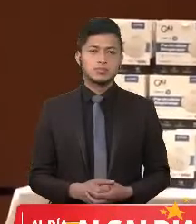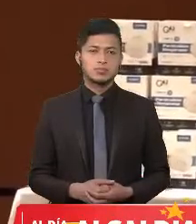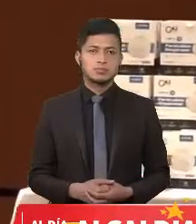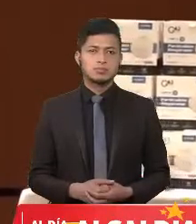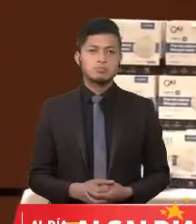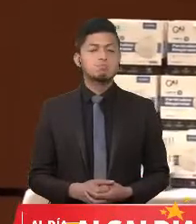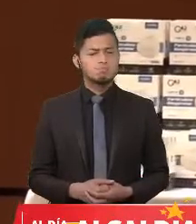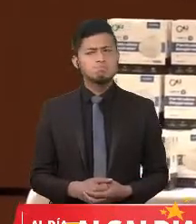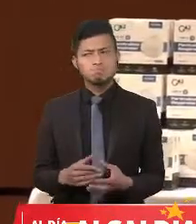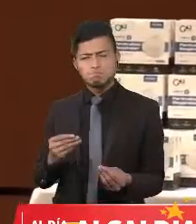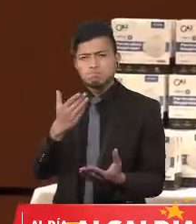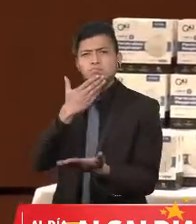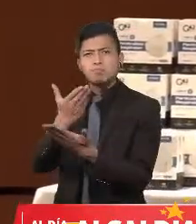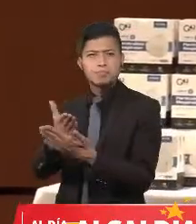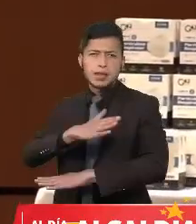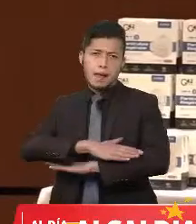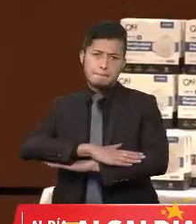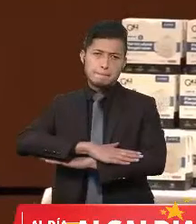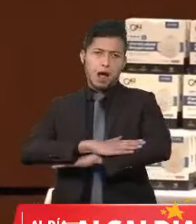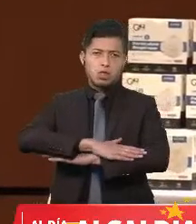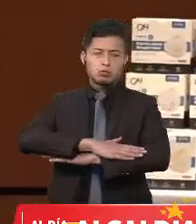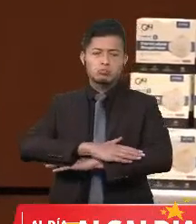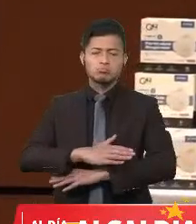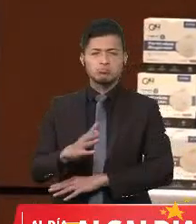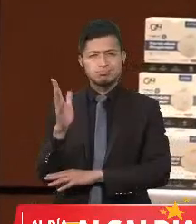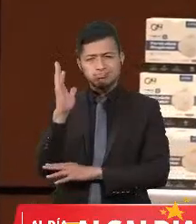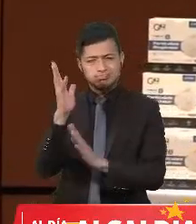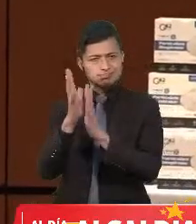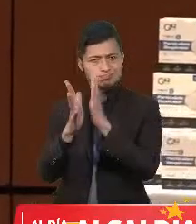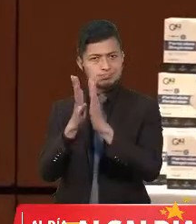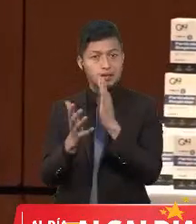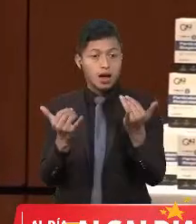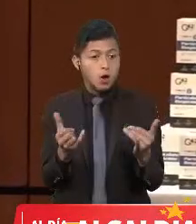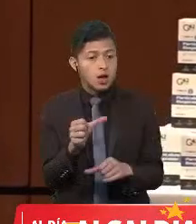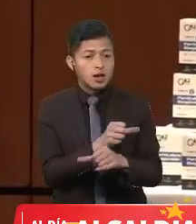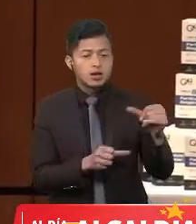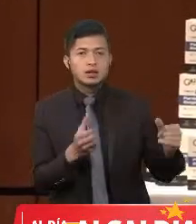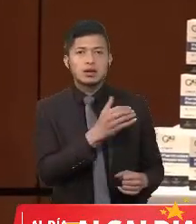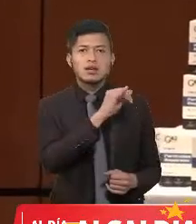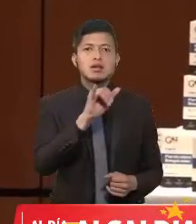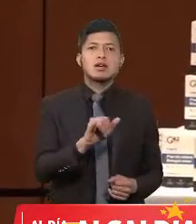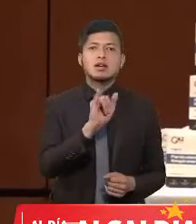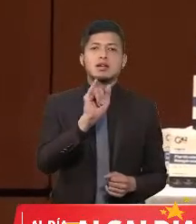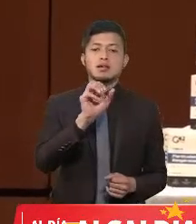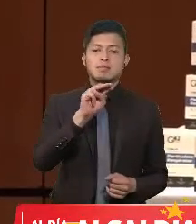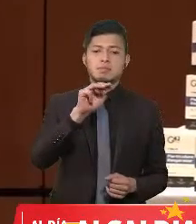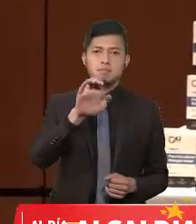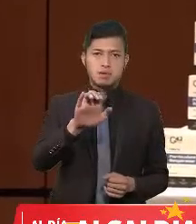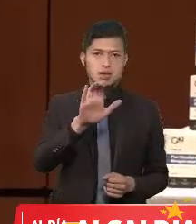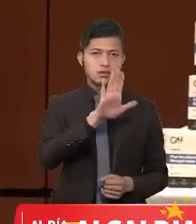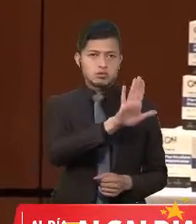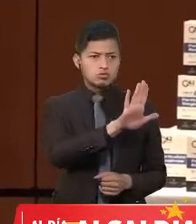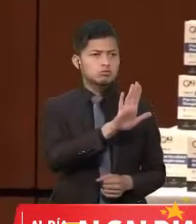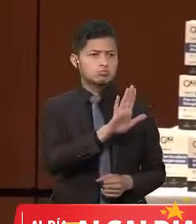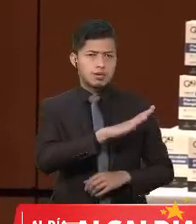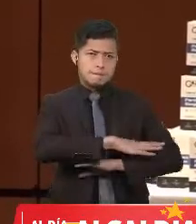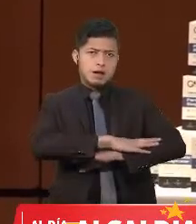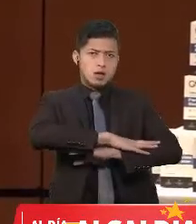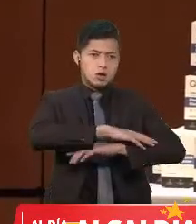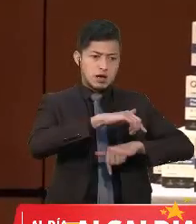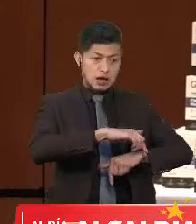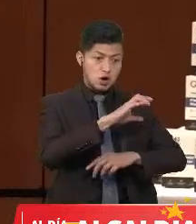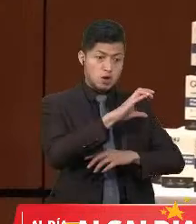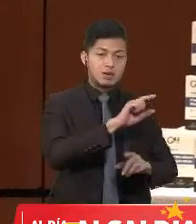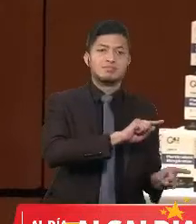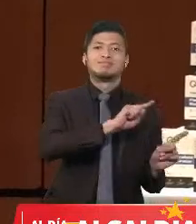Muchísimas gracias, señor embajador. Ahora escucharemos la intervención del señor Jaime Amin, su excelencia embajador desde Colombia en